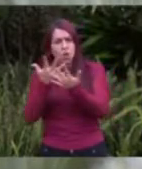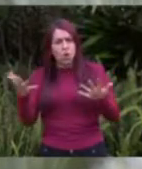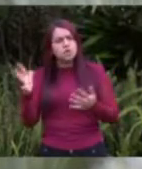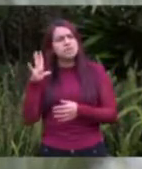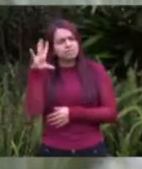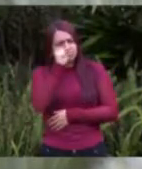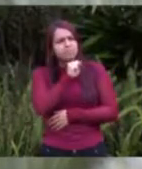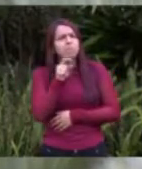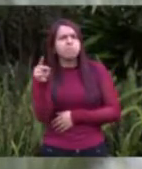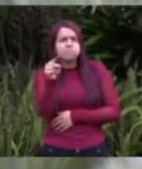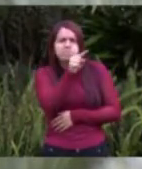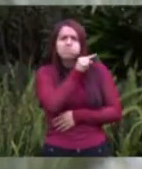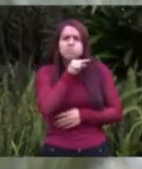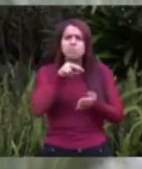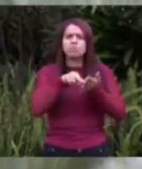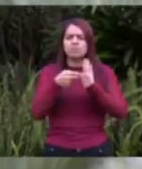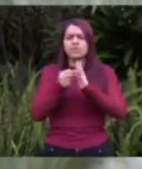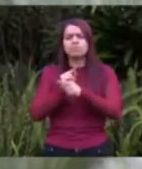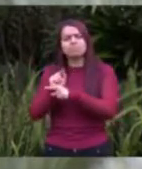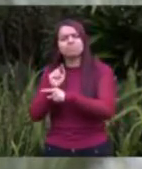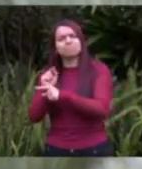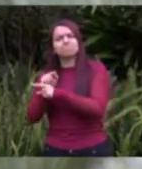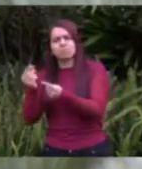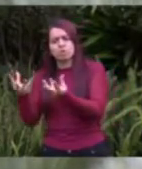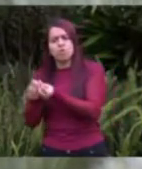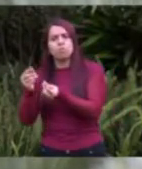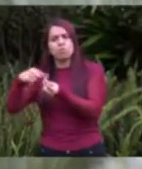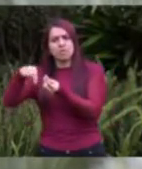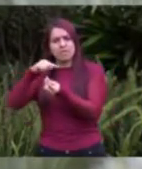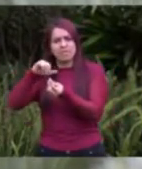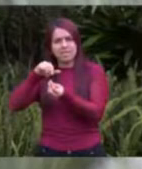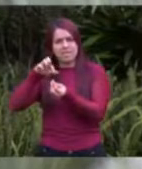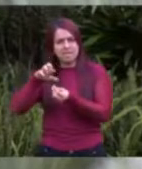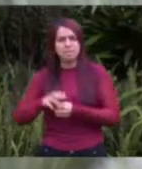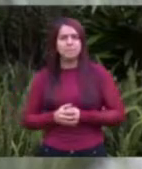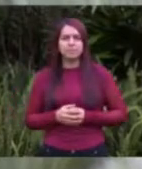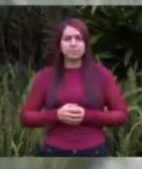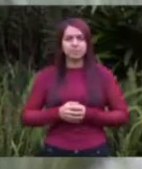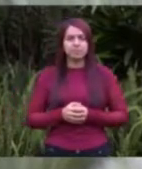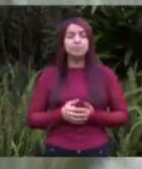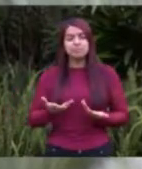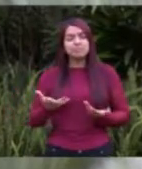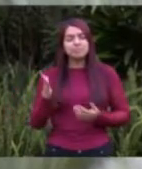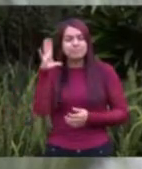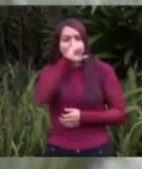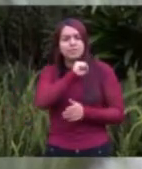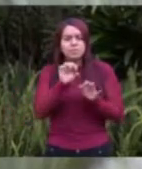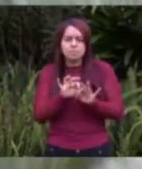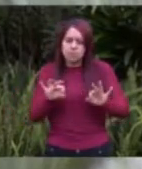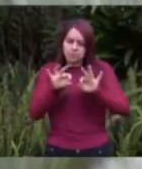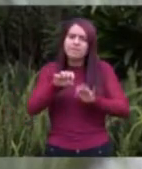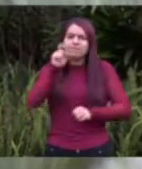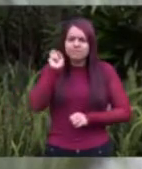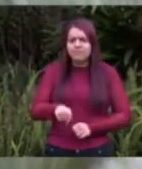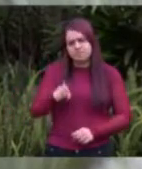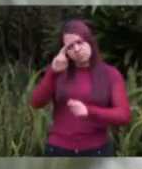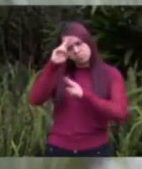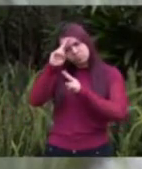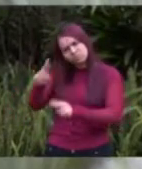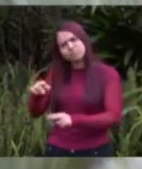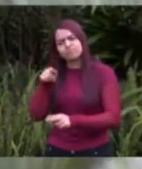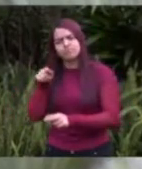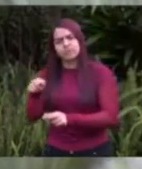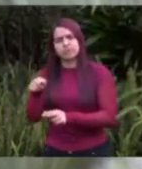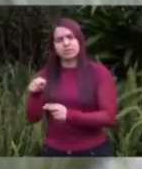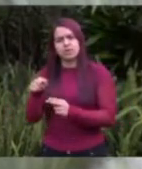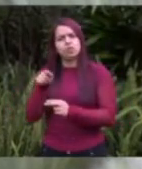lesionar la integridad de la jurisdicción. Por eso hemos dicho que el respeto y la defensa de la JEP no debe ser